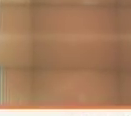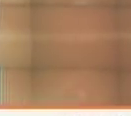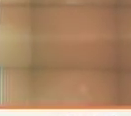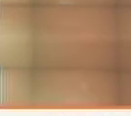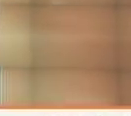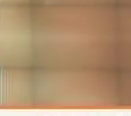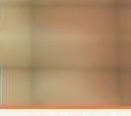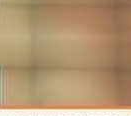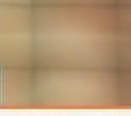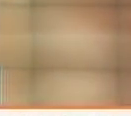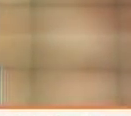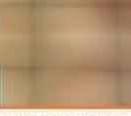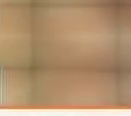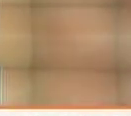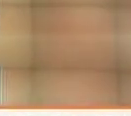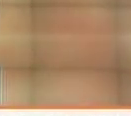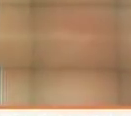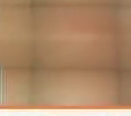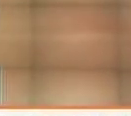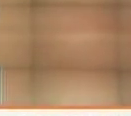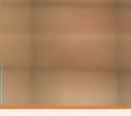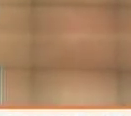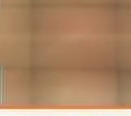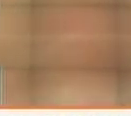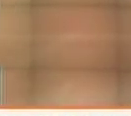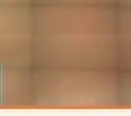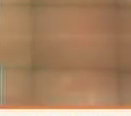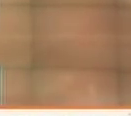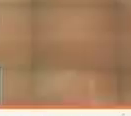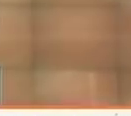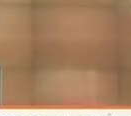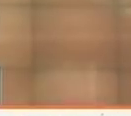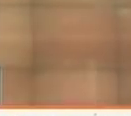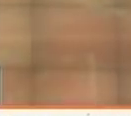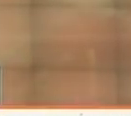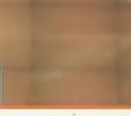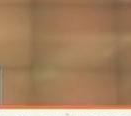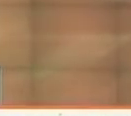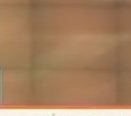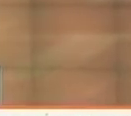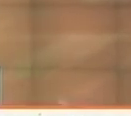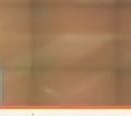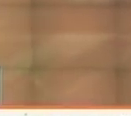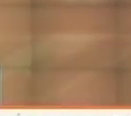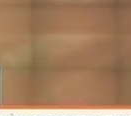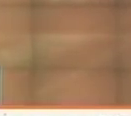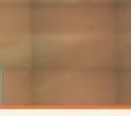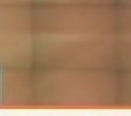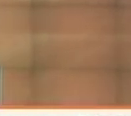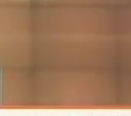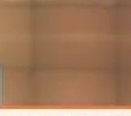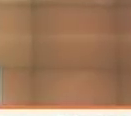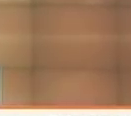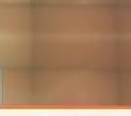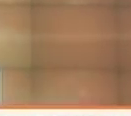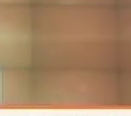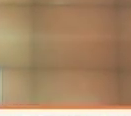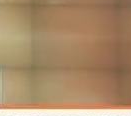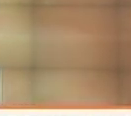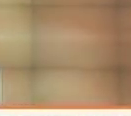Nuevamente regresamos al estado Apure, donde se desarrolla el bicentenario del paso del libertador Simón Bolívar por el río Arauca.